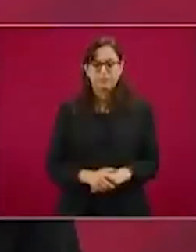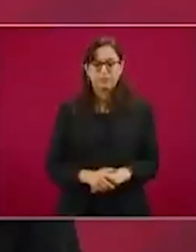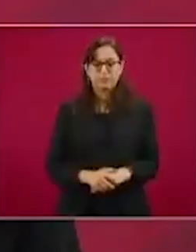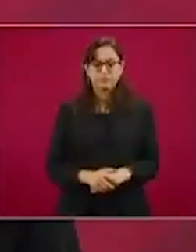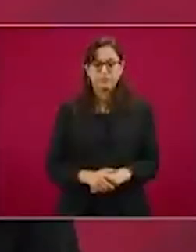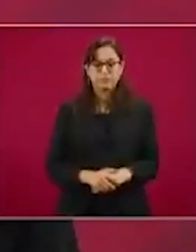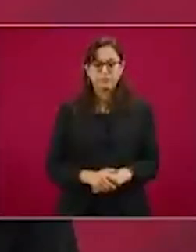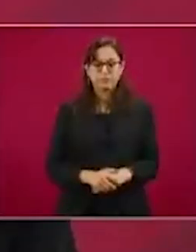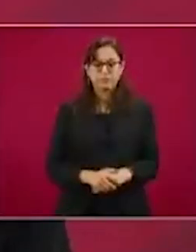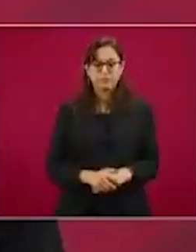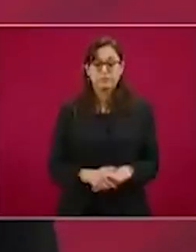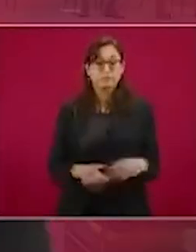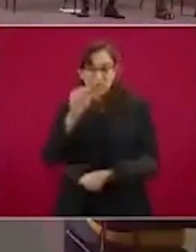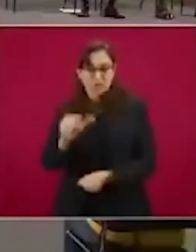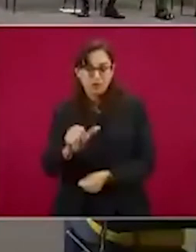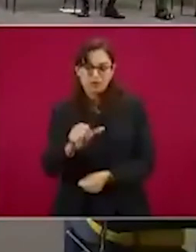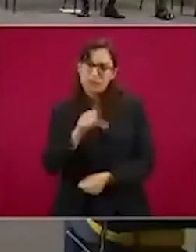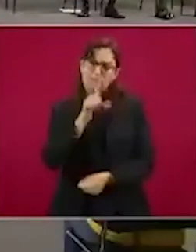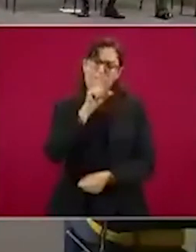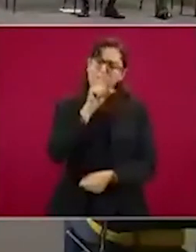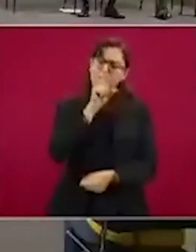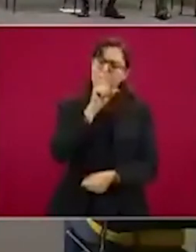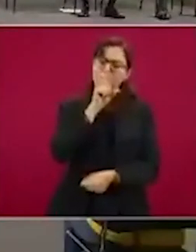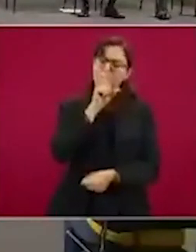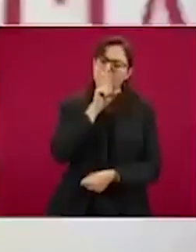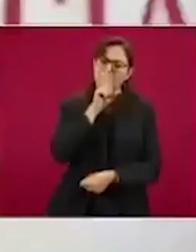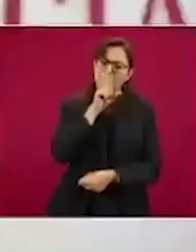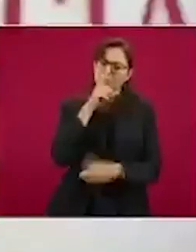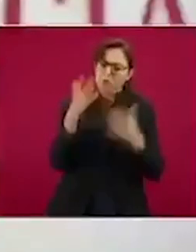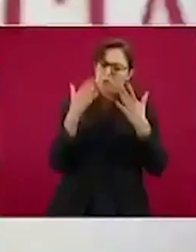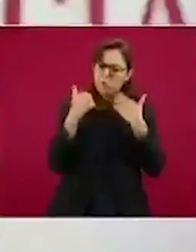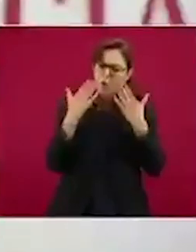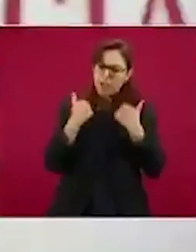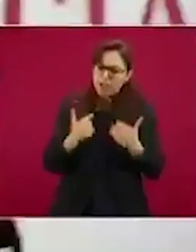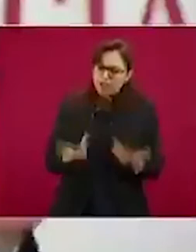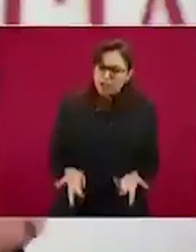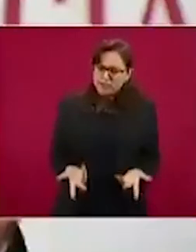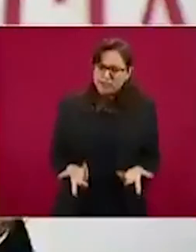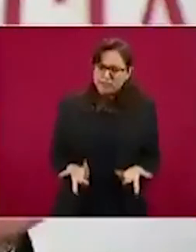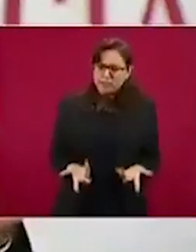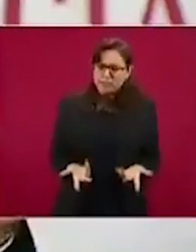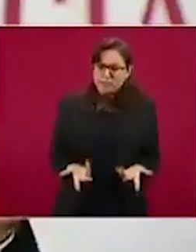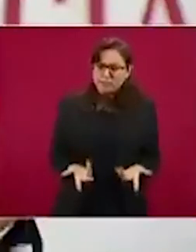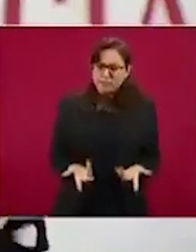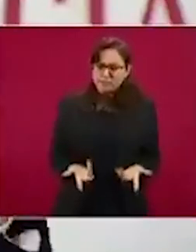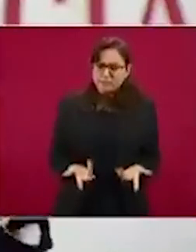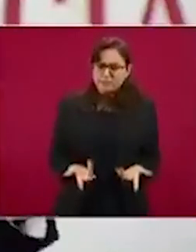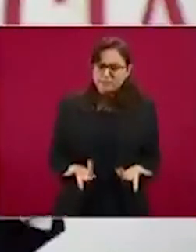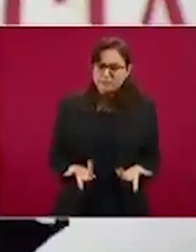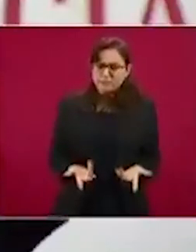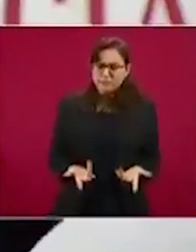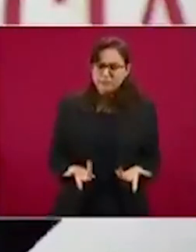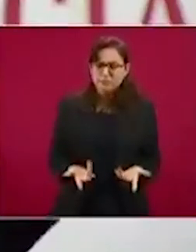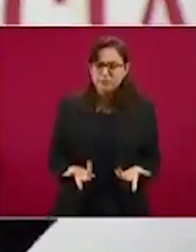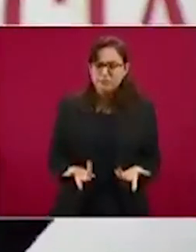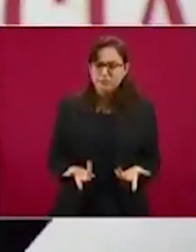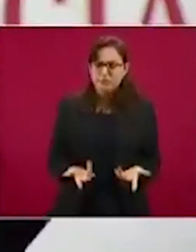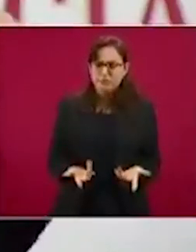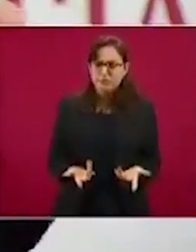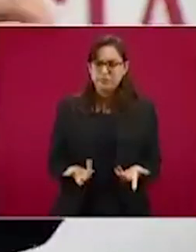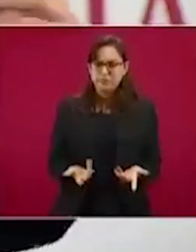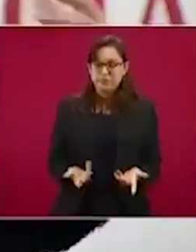como existe el escenario de impunidad seria muy costoso para méxico haber optado por